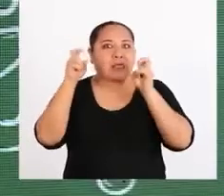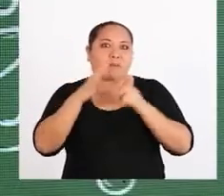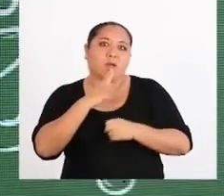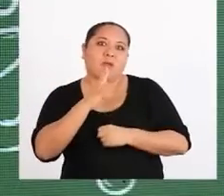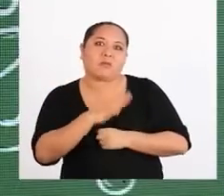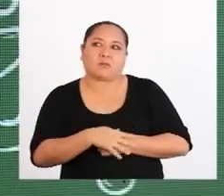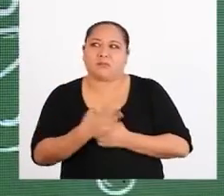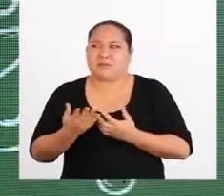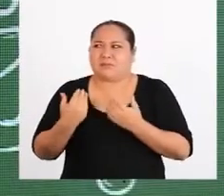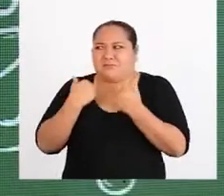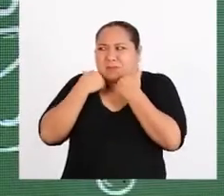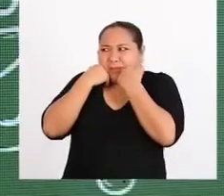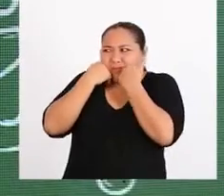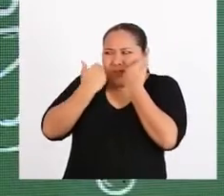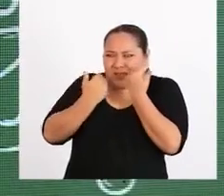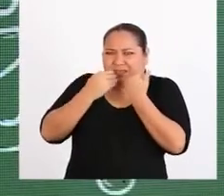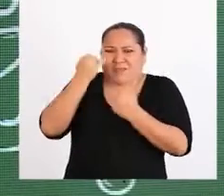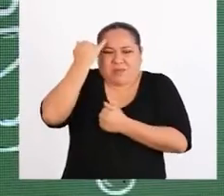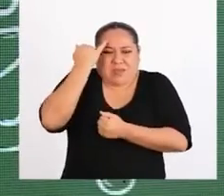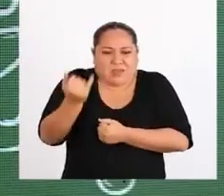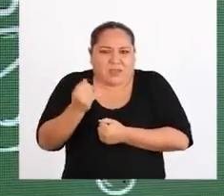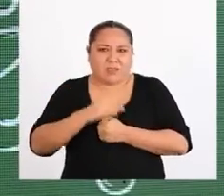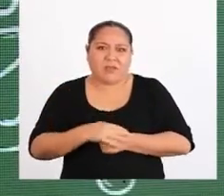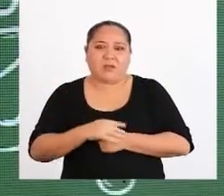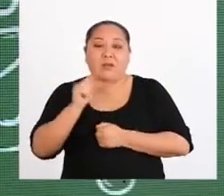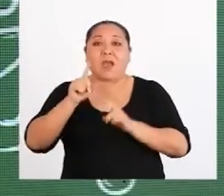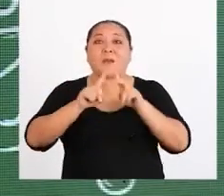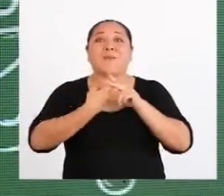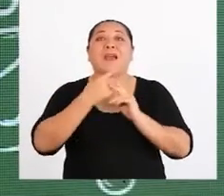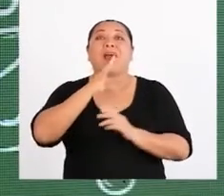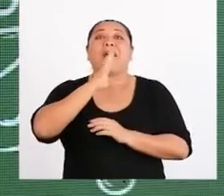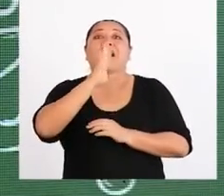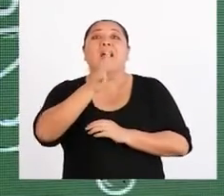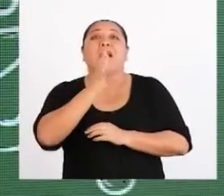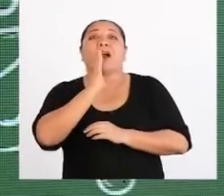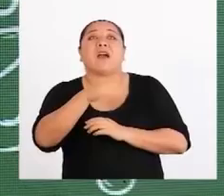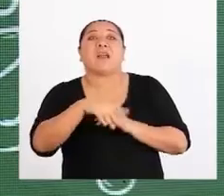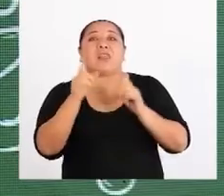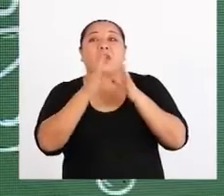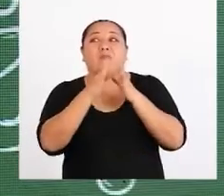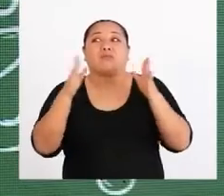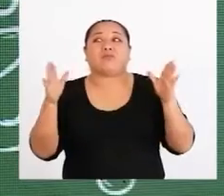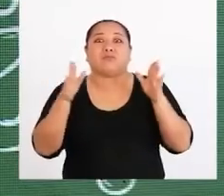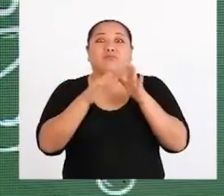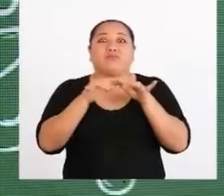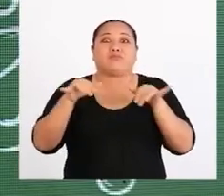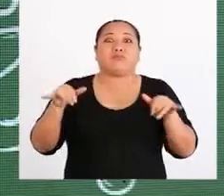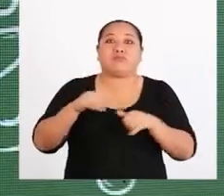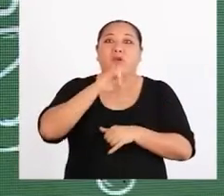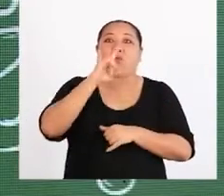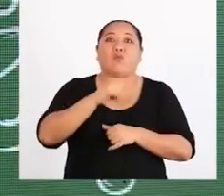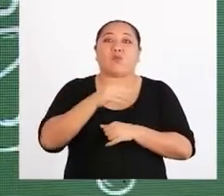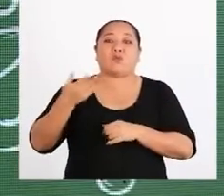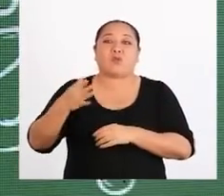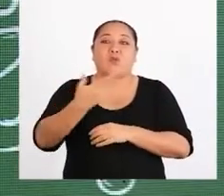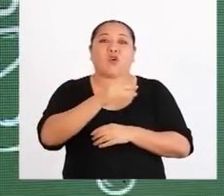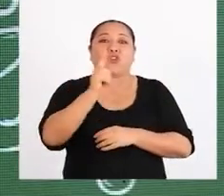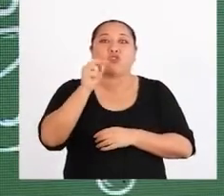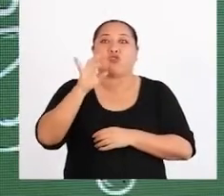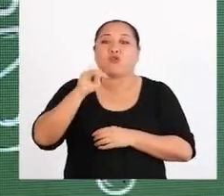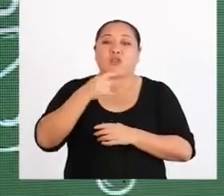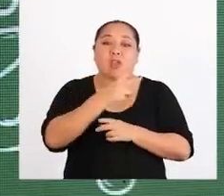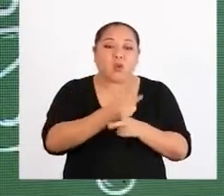Si no, ¡qué roche! Imagínate, empiezas tu discurso sobre los tamaños apropiados para el consumo de truchas criadas